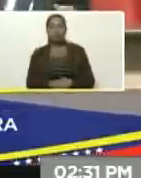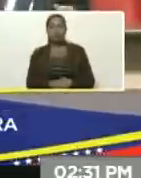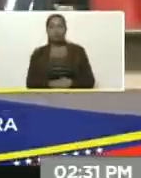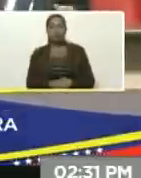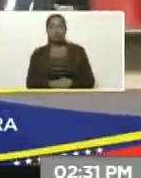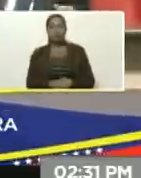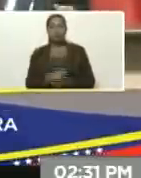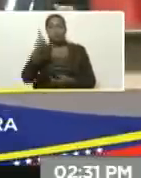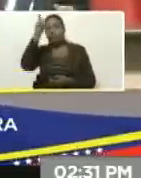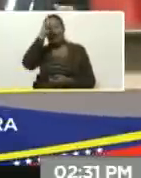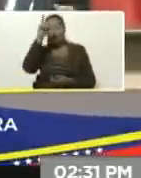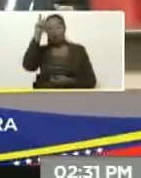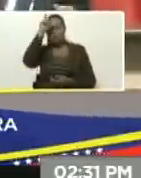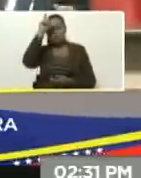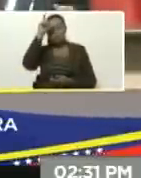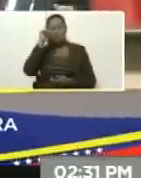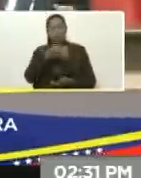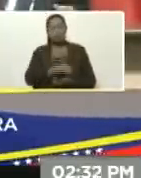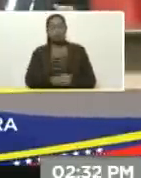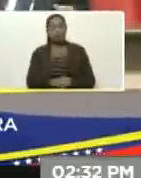Bueno, Turquía